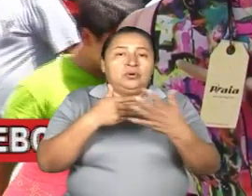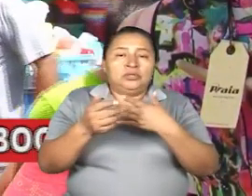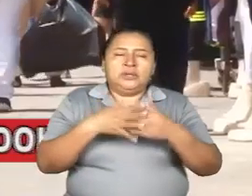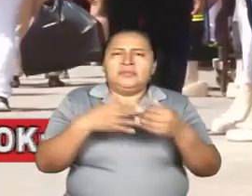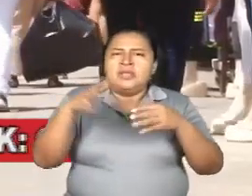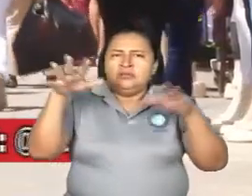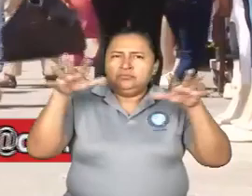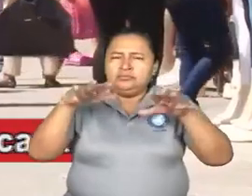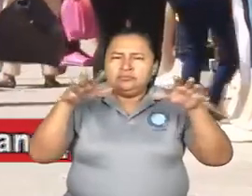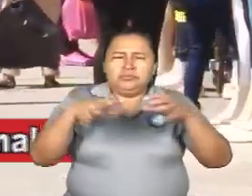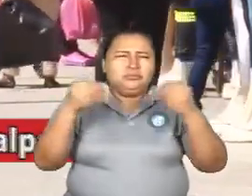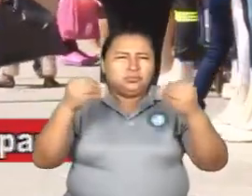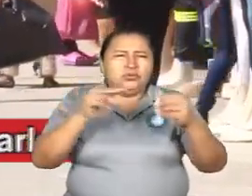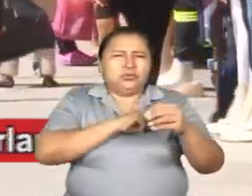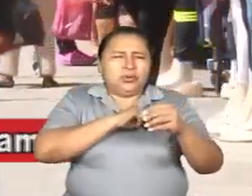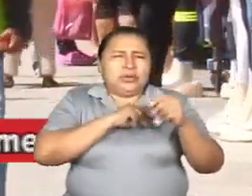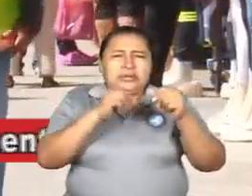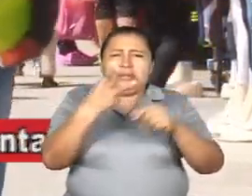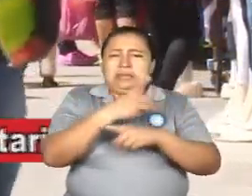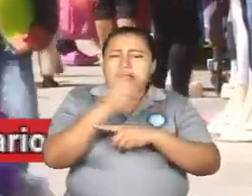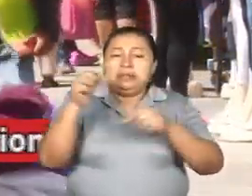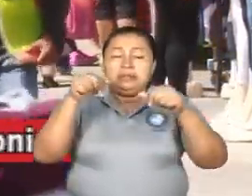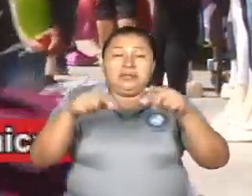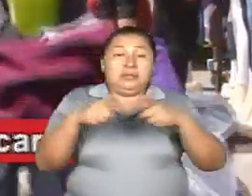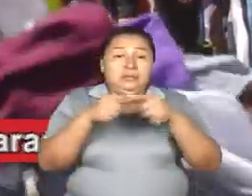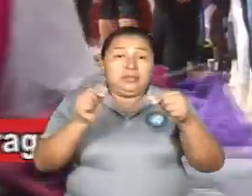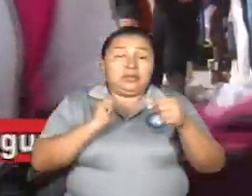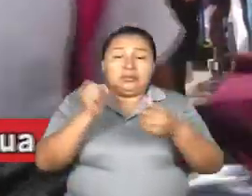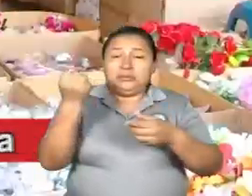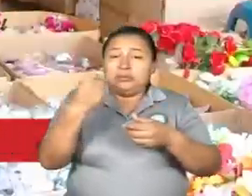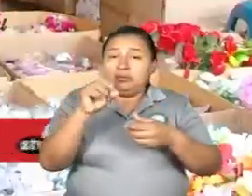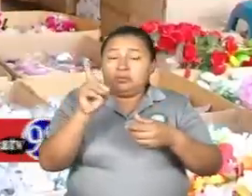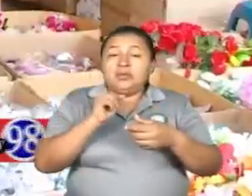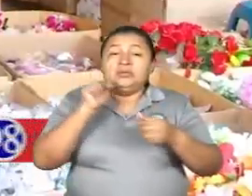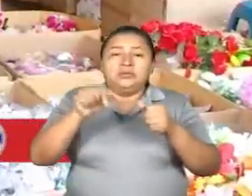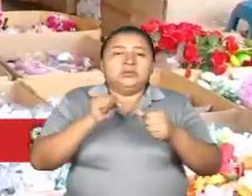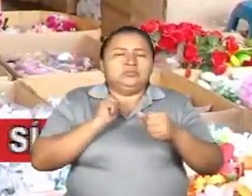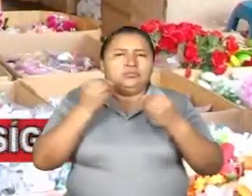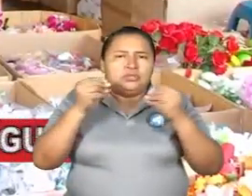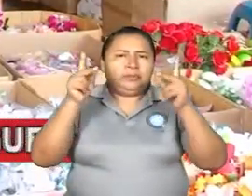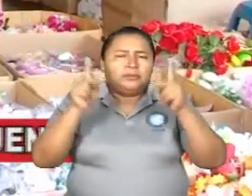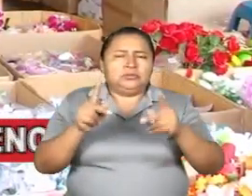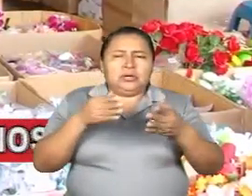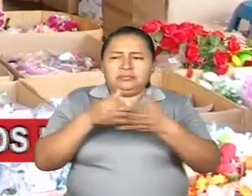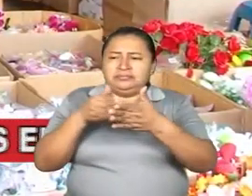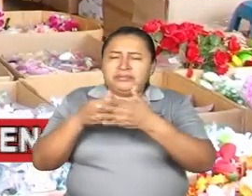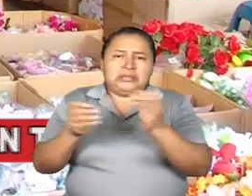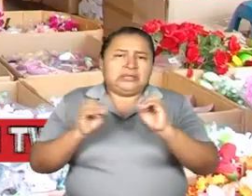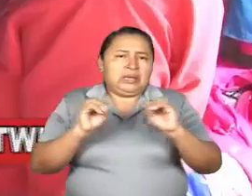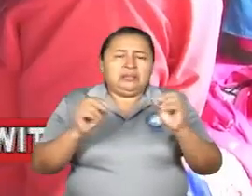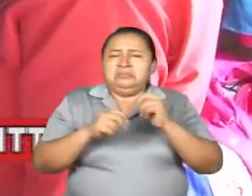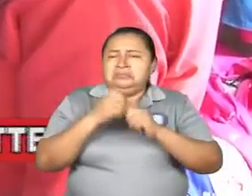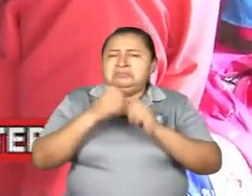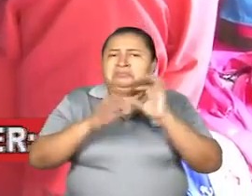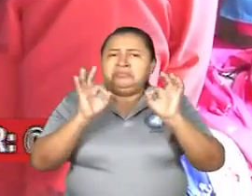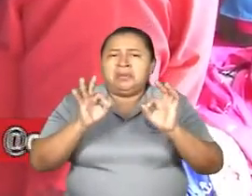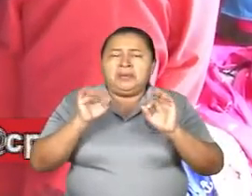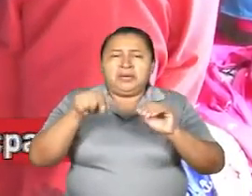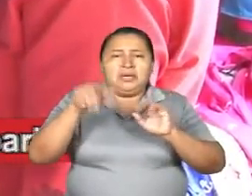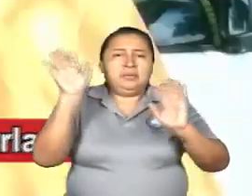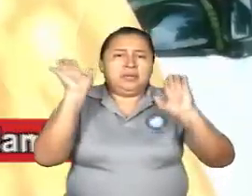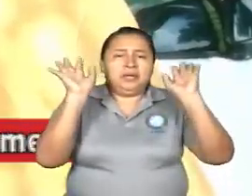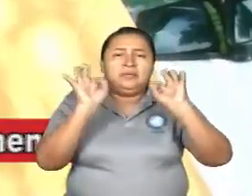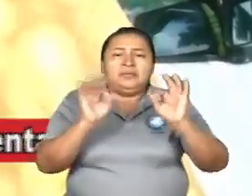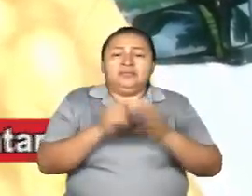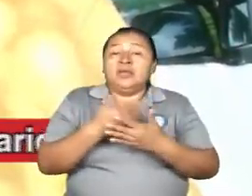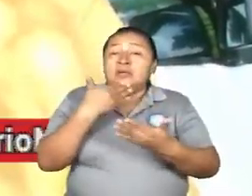presión que dejó fuertes lluvias por 3 días en el país este fin de semana, no tuvieron muchas afectaciones por inundaciones en el mercado. Pero